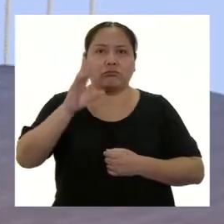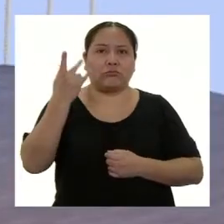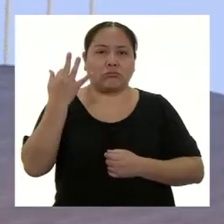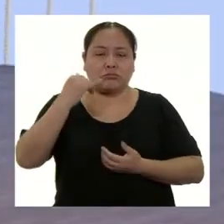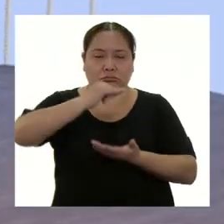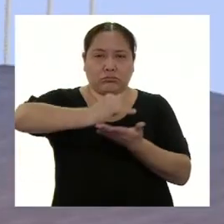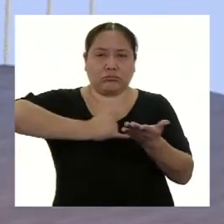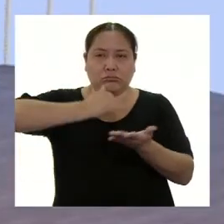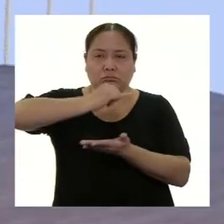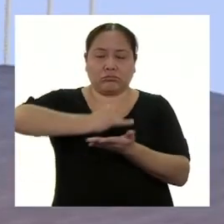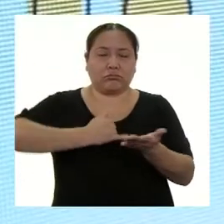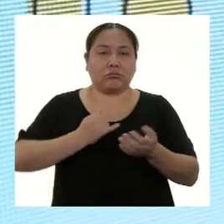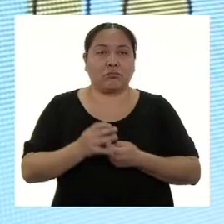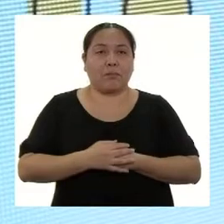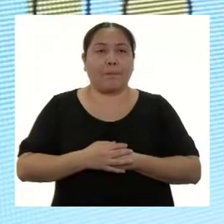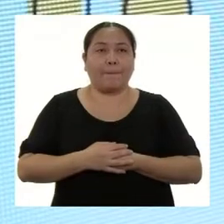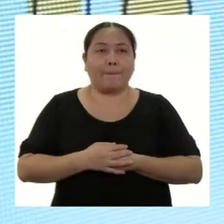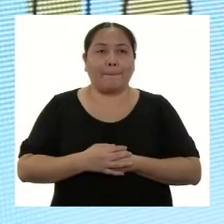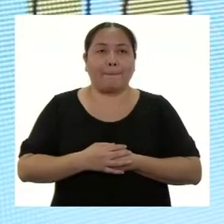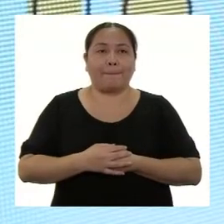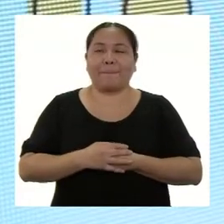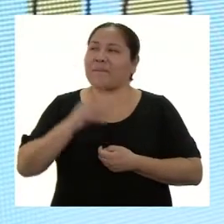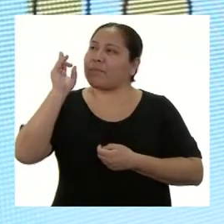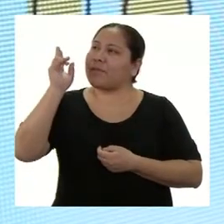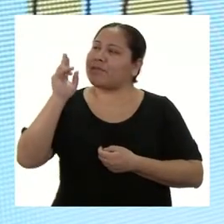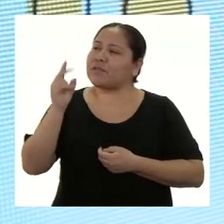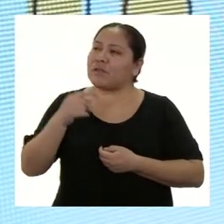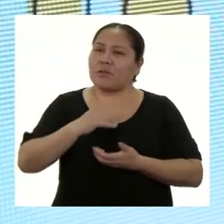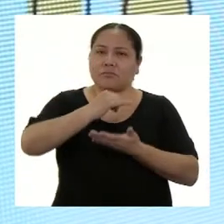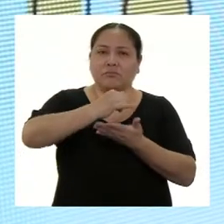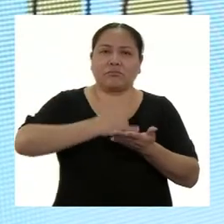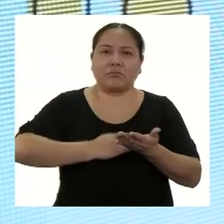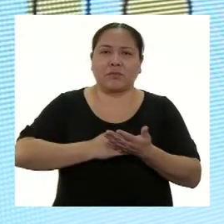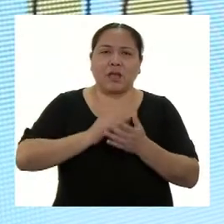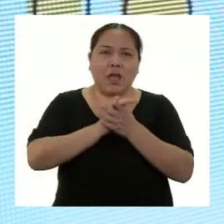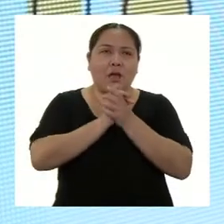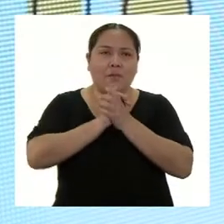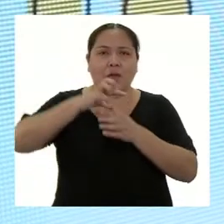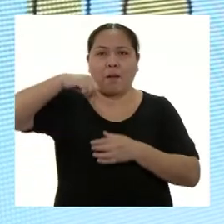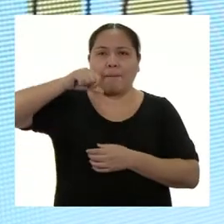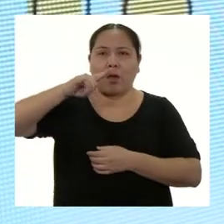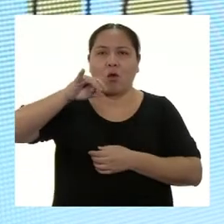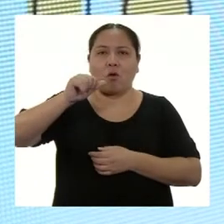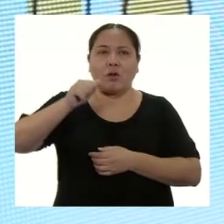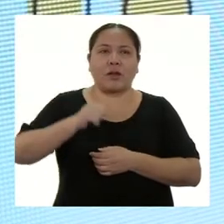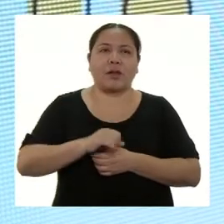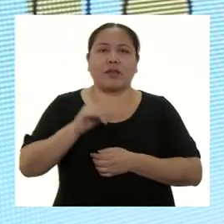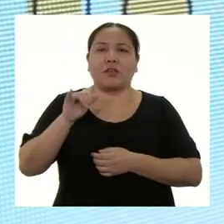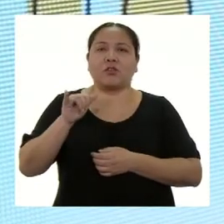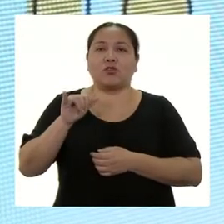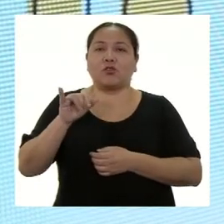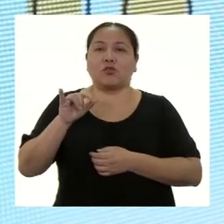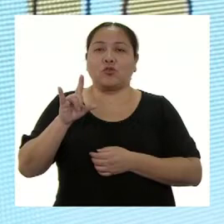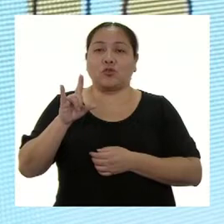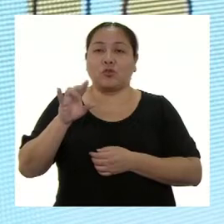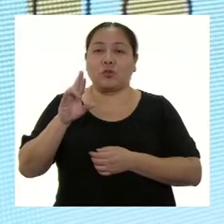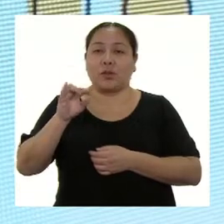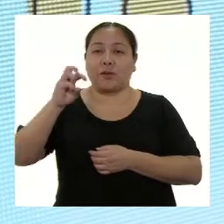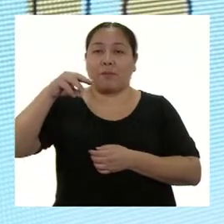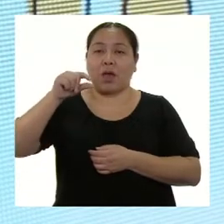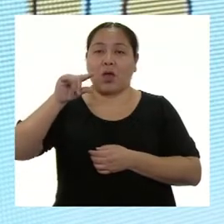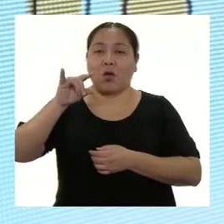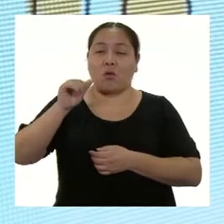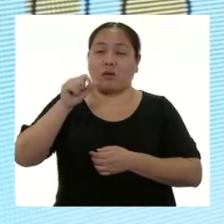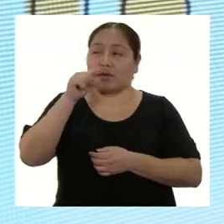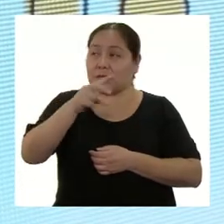ratito, me acaba de llegar un mensaje. Profesora, me está escribiendo mi amiga Paula de Yurimaguas.